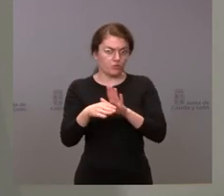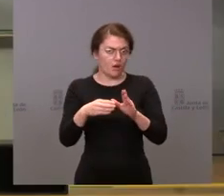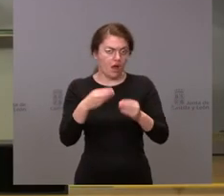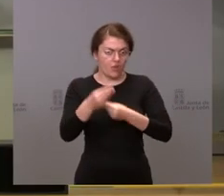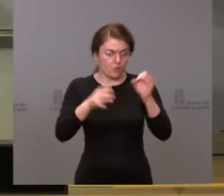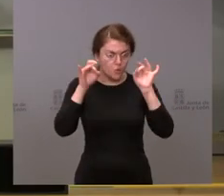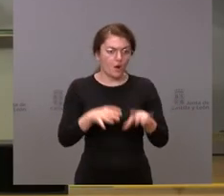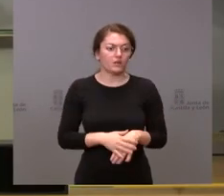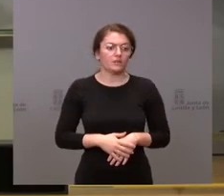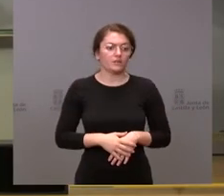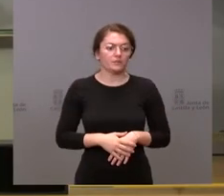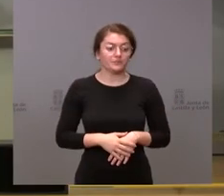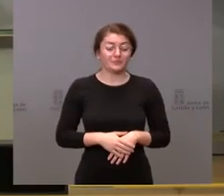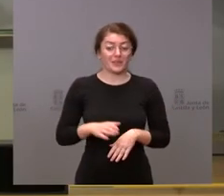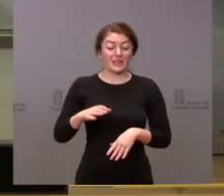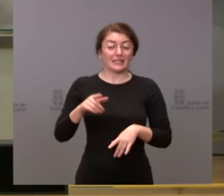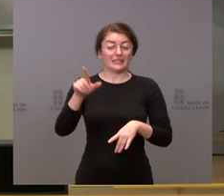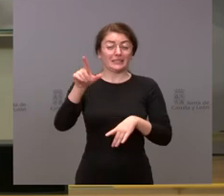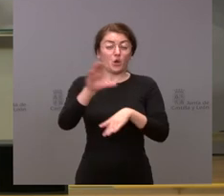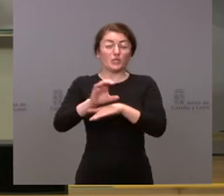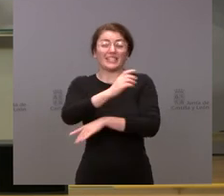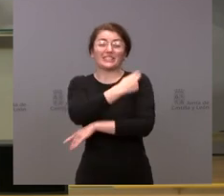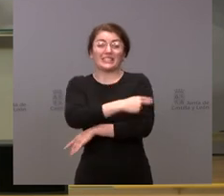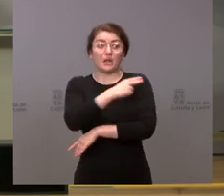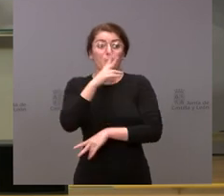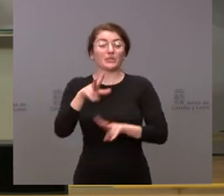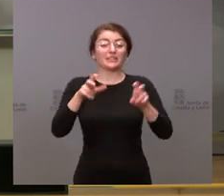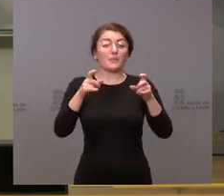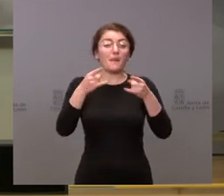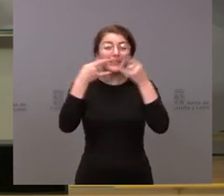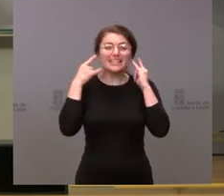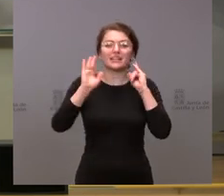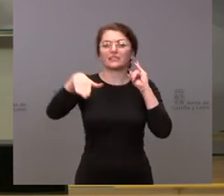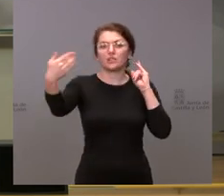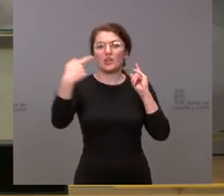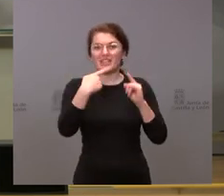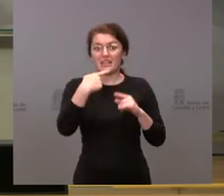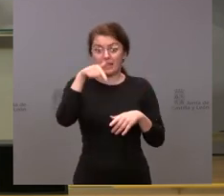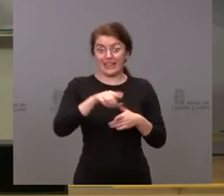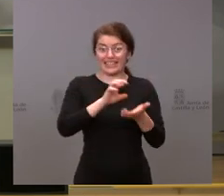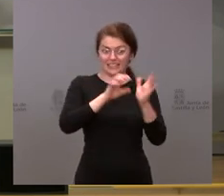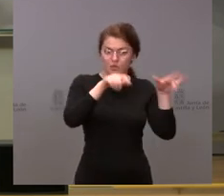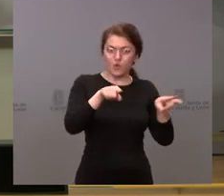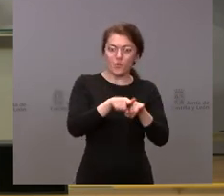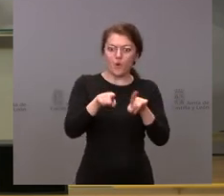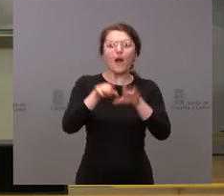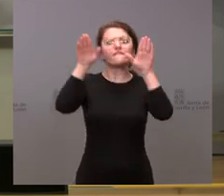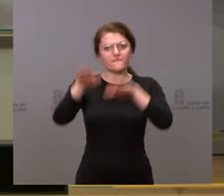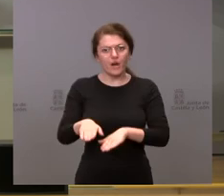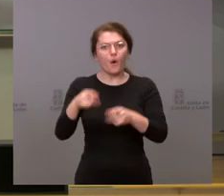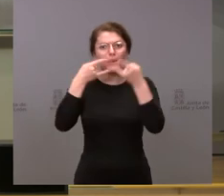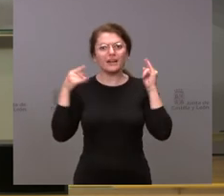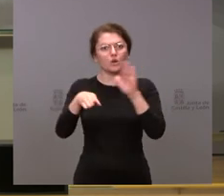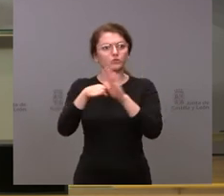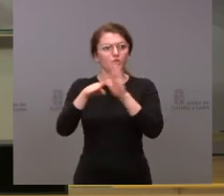si consejeros sobre la mascarilla en exterior nos dice que castilla y león es partidaria de la mascarilla al aire libre cuando